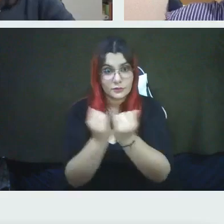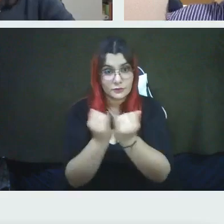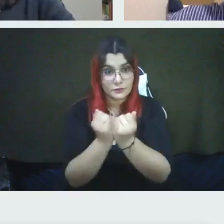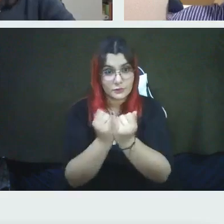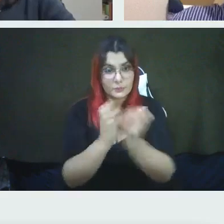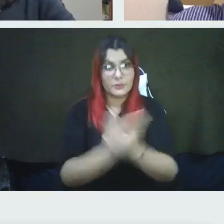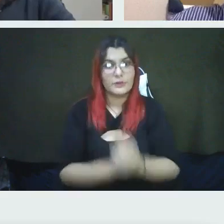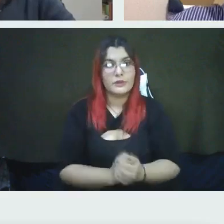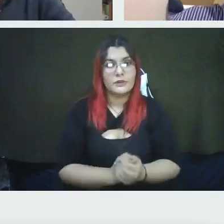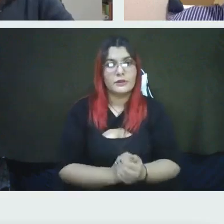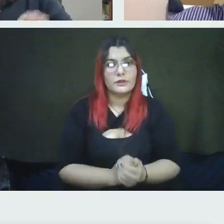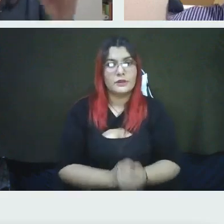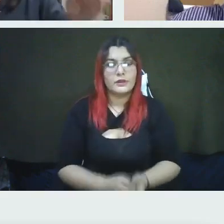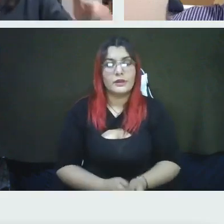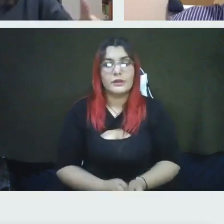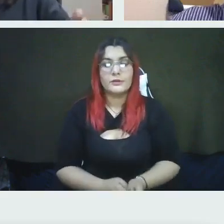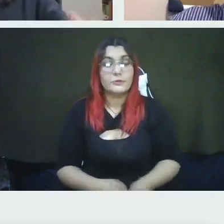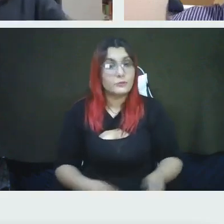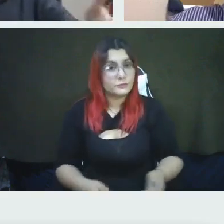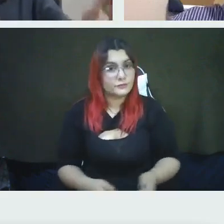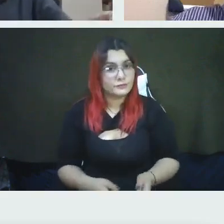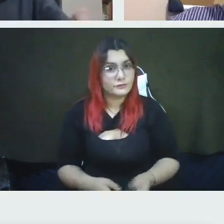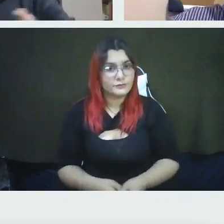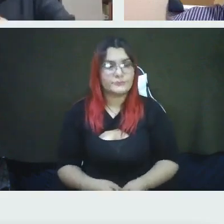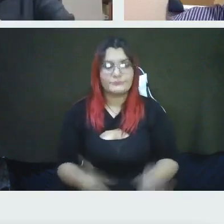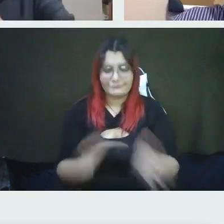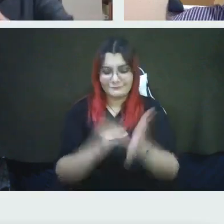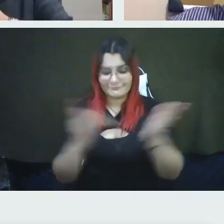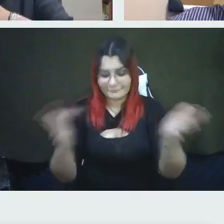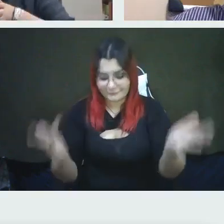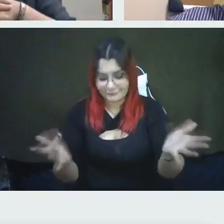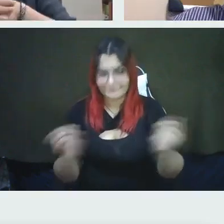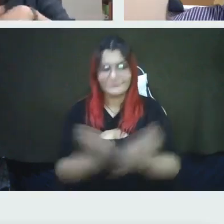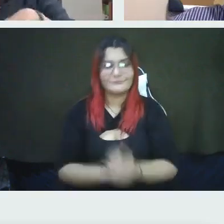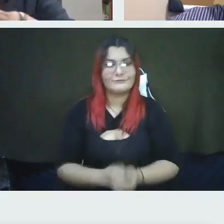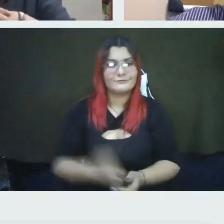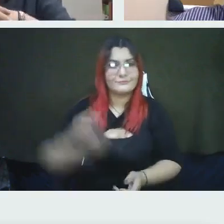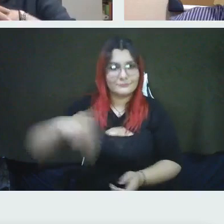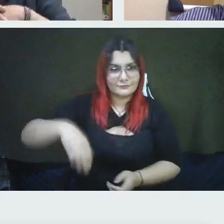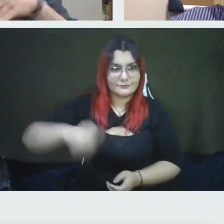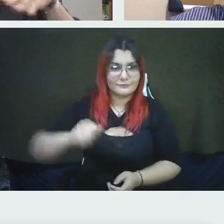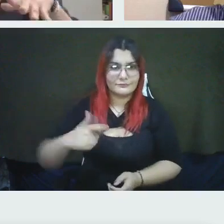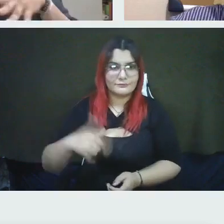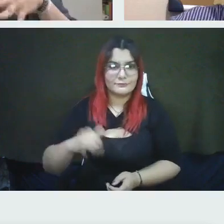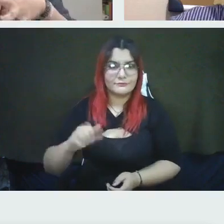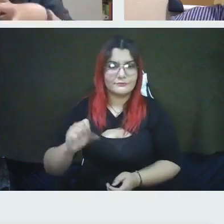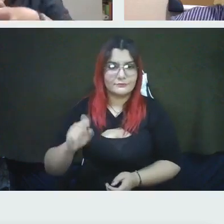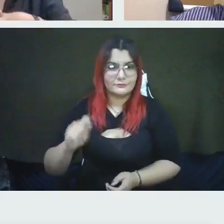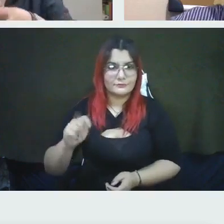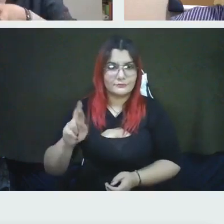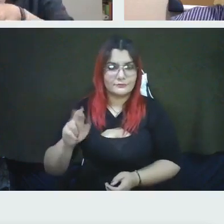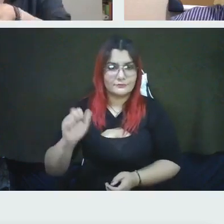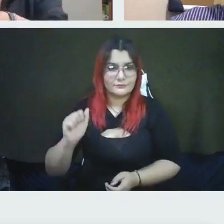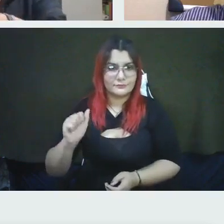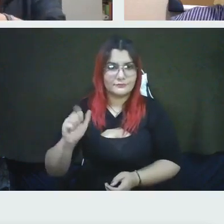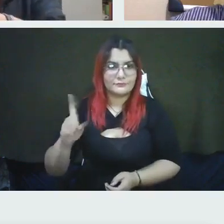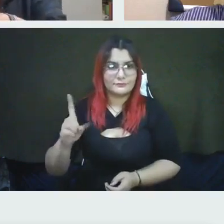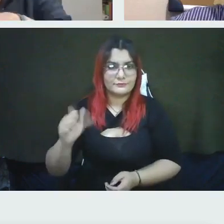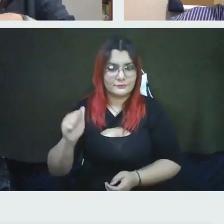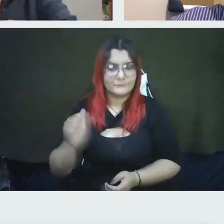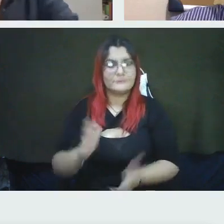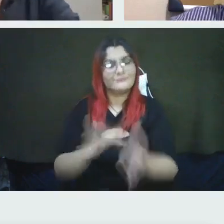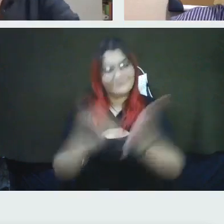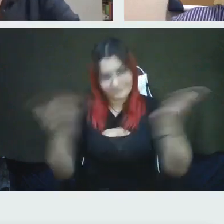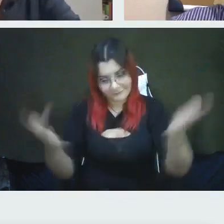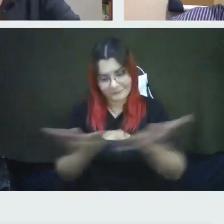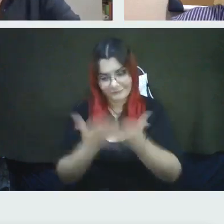Mercado tuvo una reunión, pero me mandó mensaje y me decía que gracias por el agradecimiento. Ella, de verdad, cuando no tiene oportunidad de entrar directo,